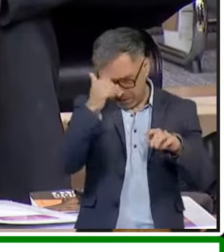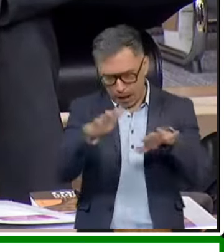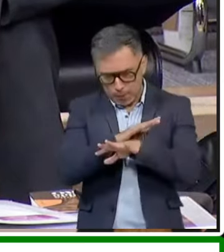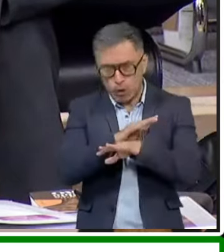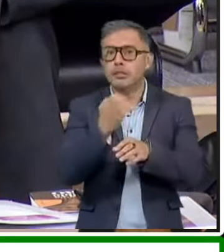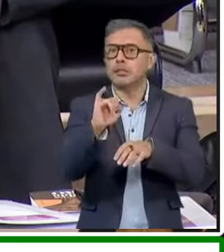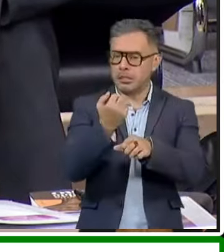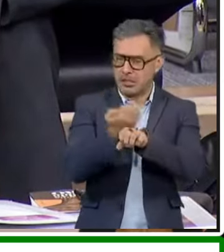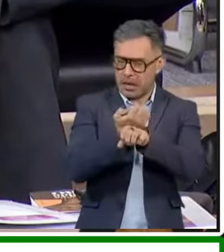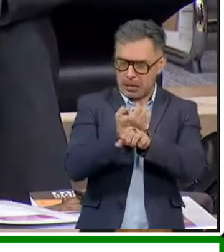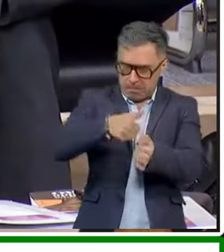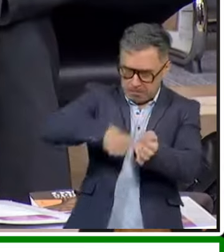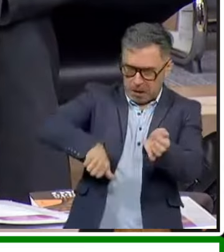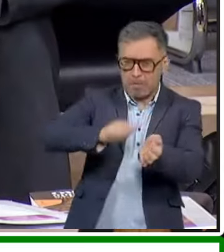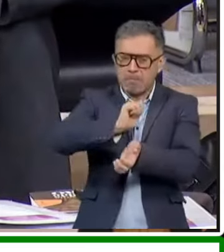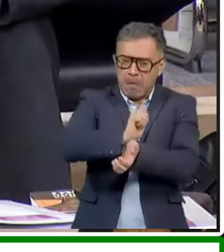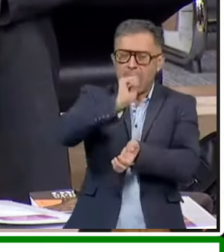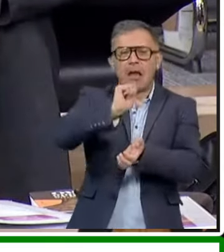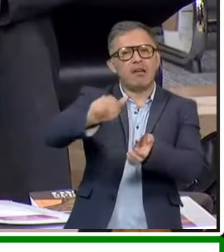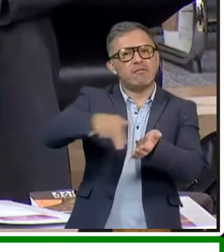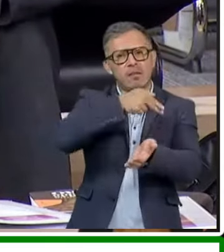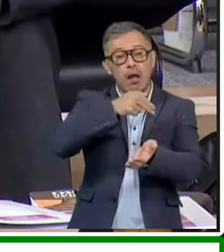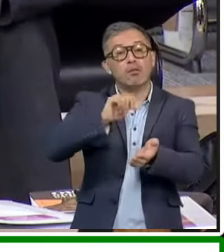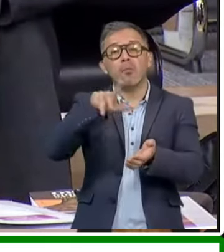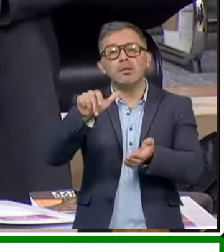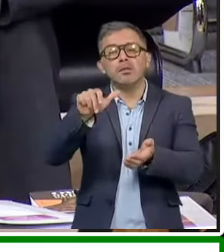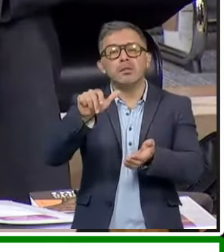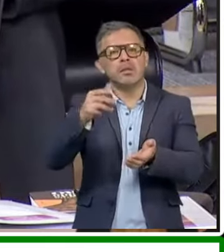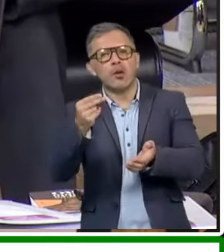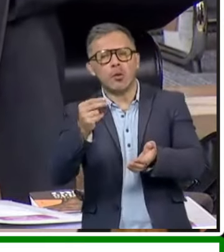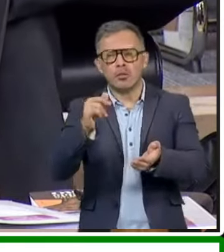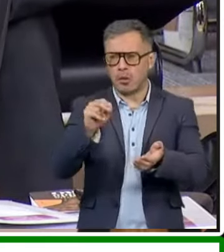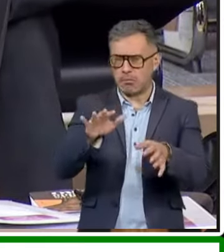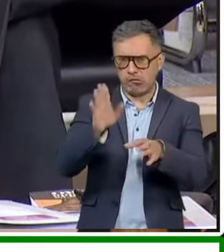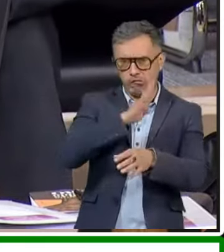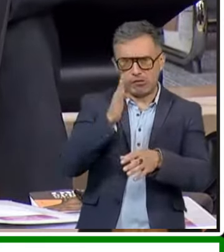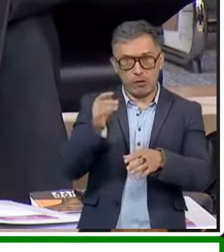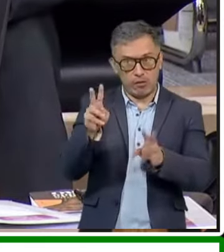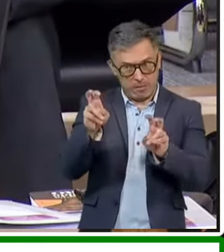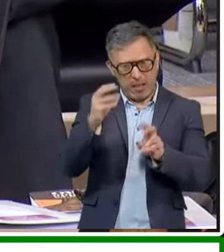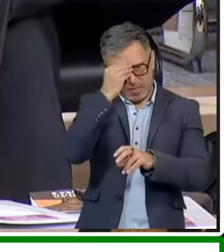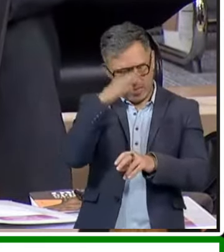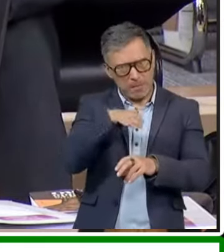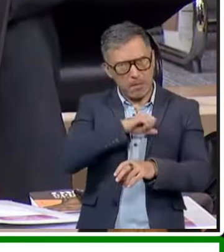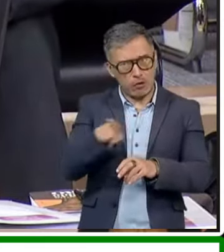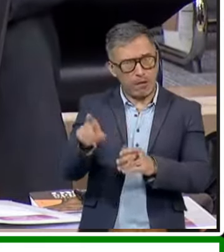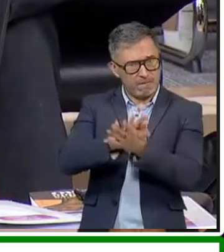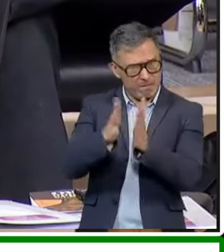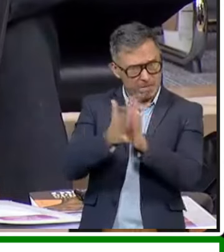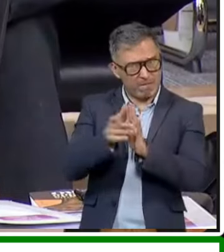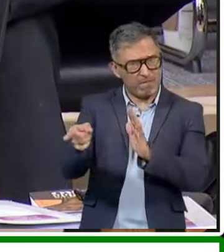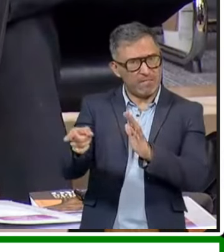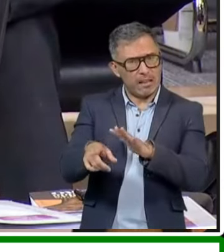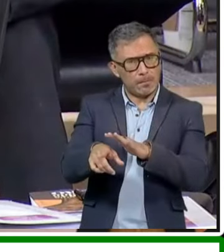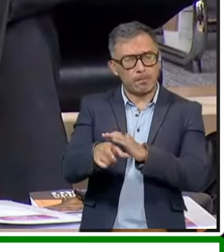mala fe absoluta en el tema. Es mucho más grave, yo insisto, que el hecho de cohecho. Y